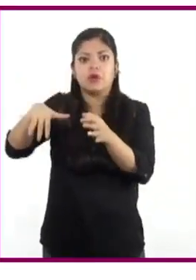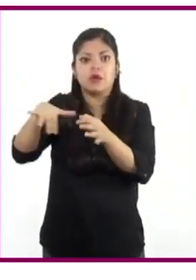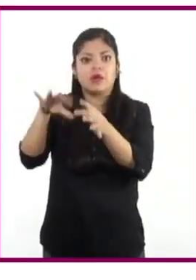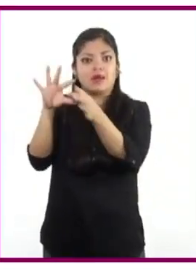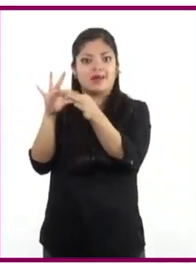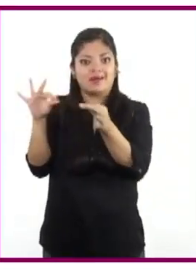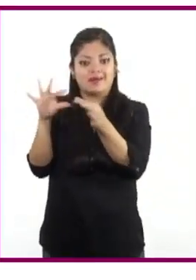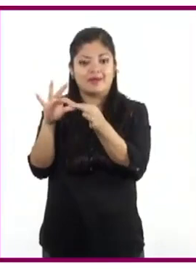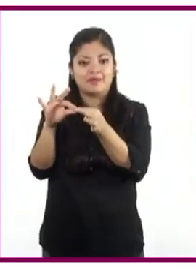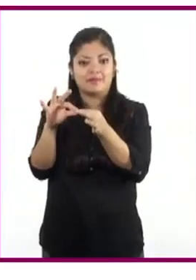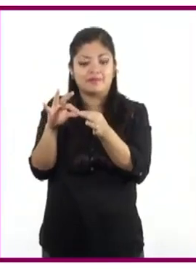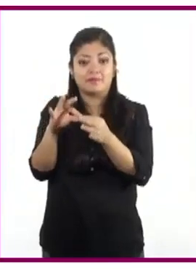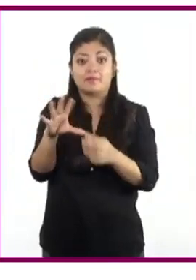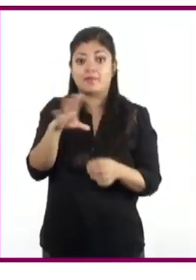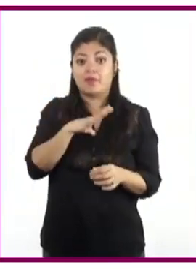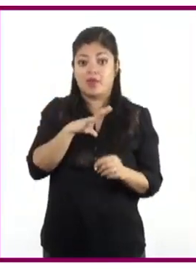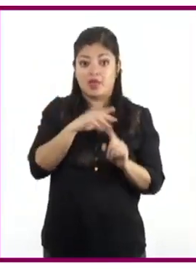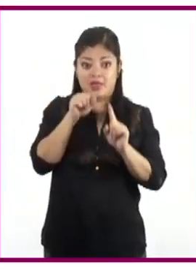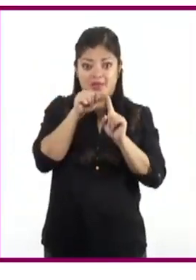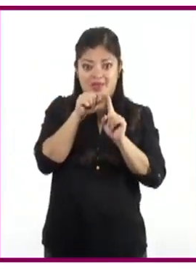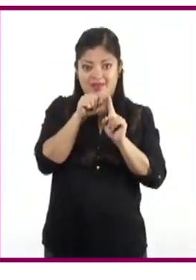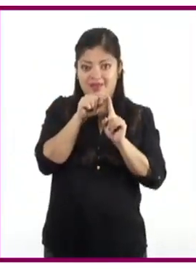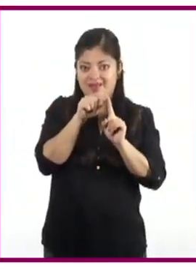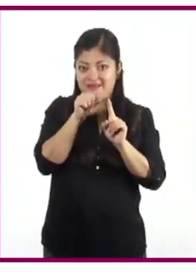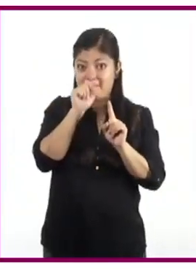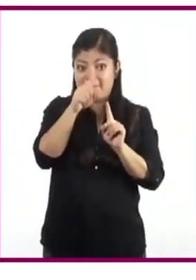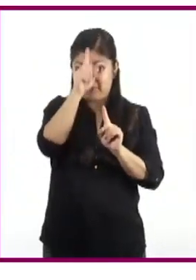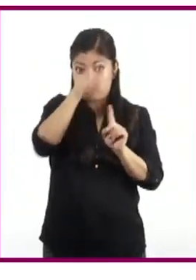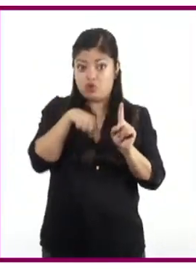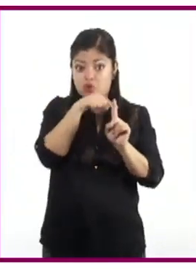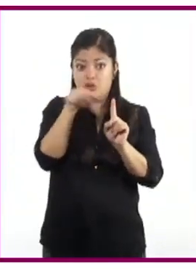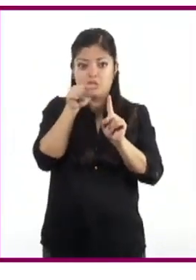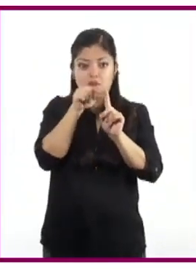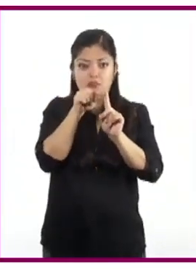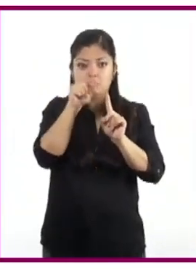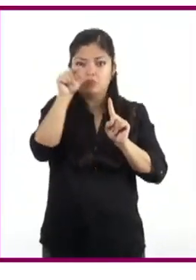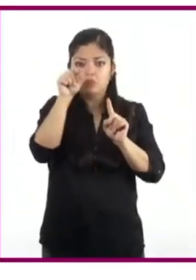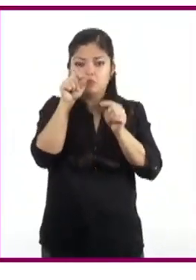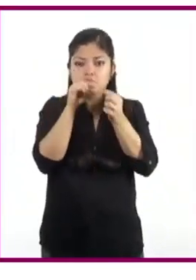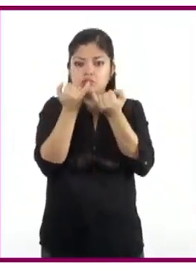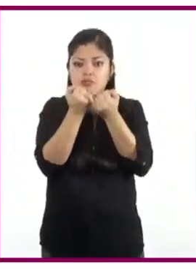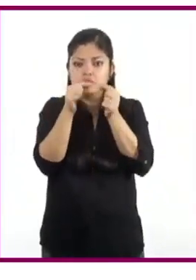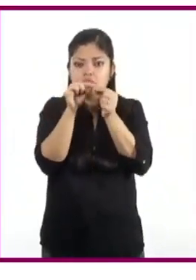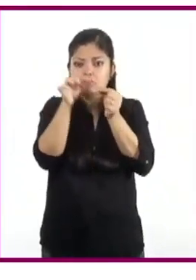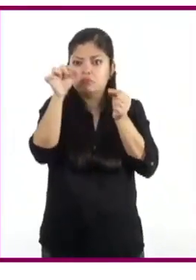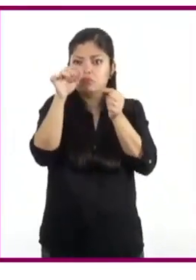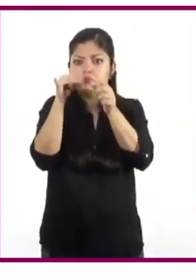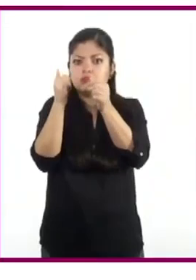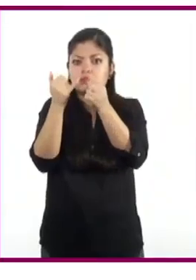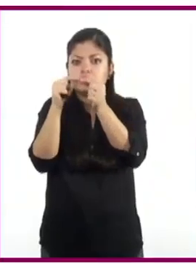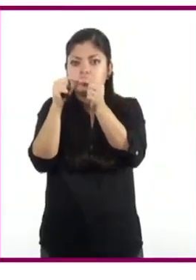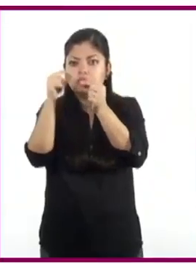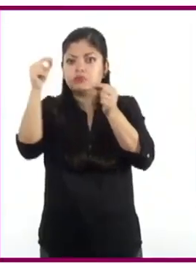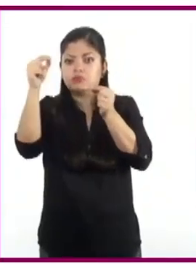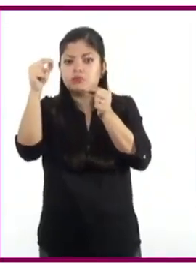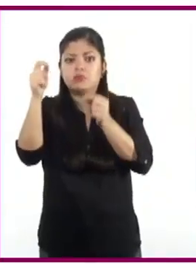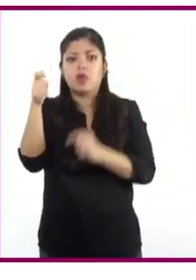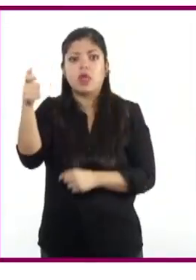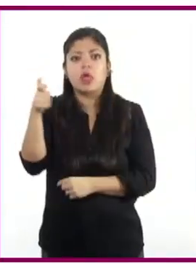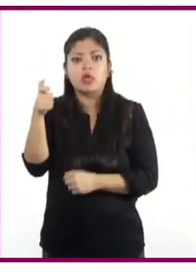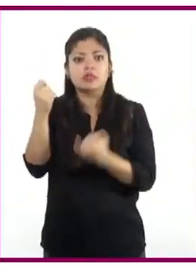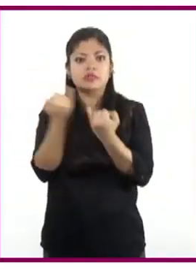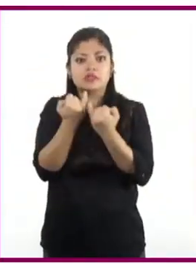que la distancia entre dos puntos sobre la recta es la misma para cada unidad en X, y